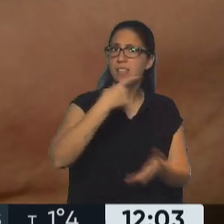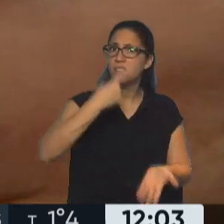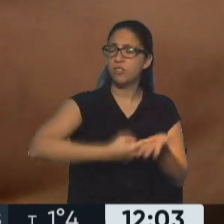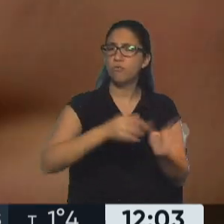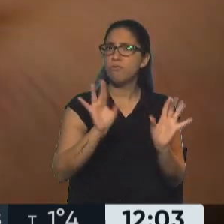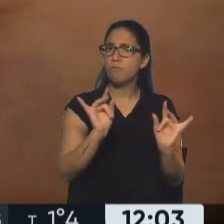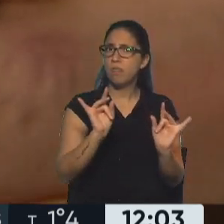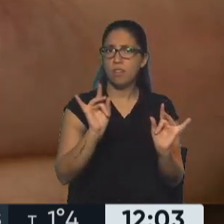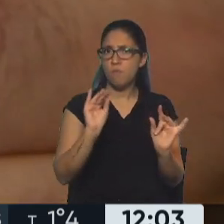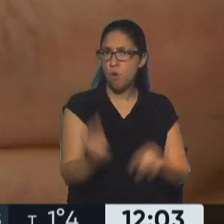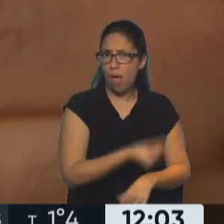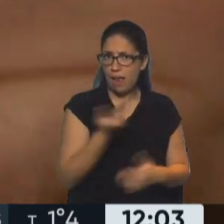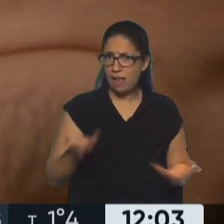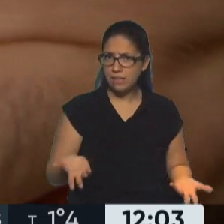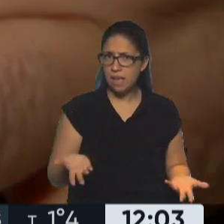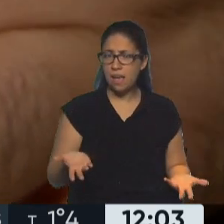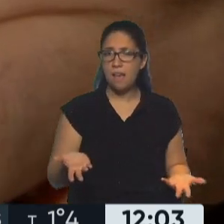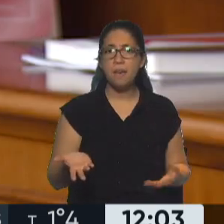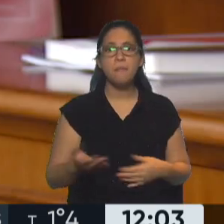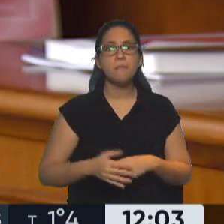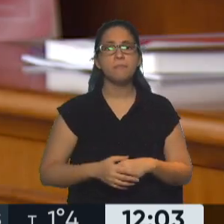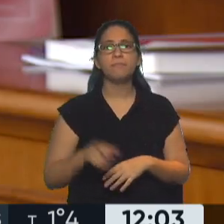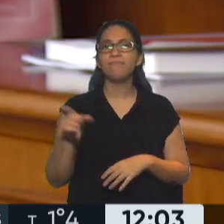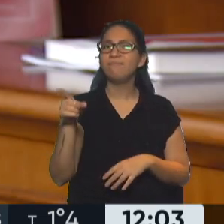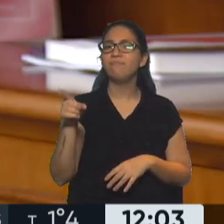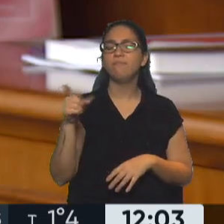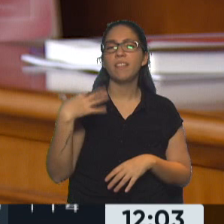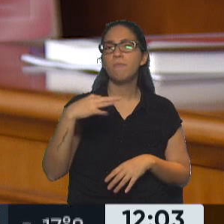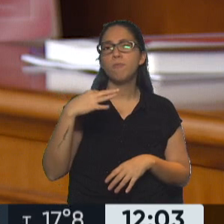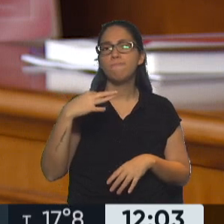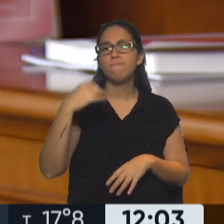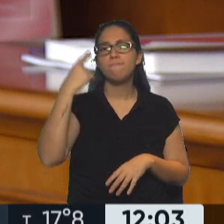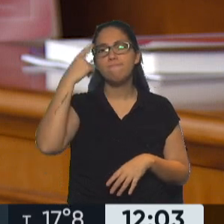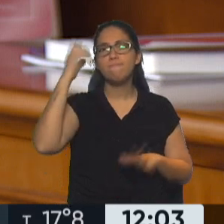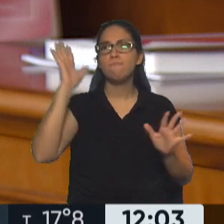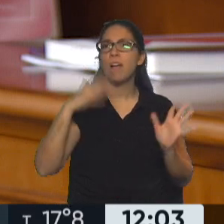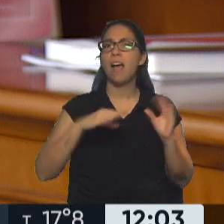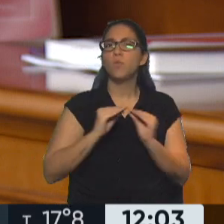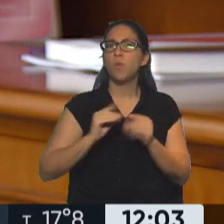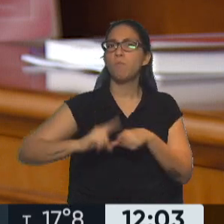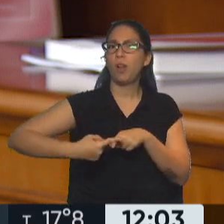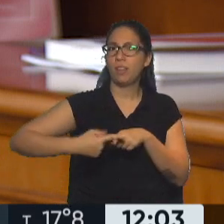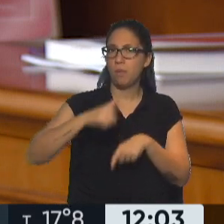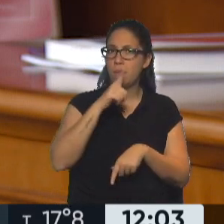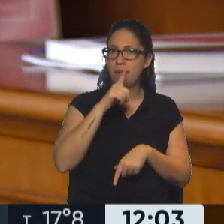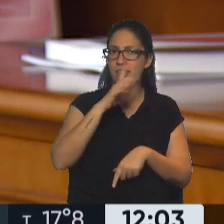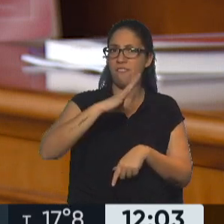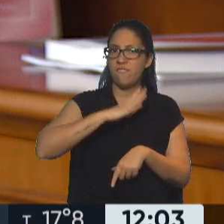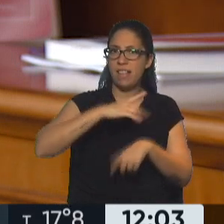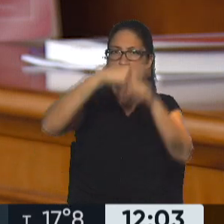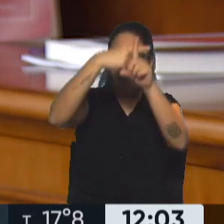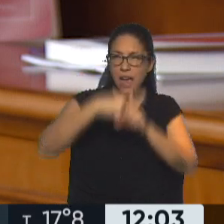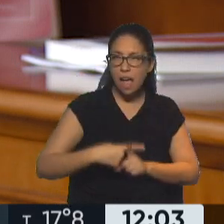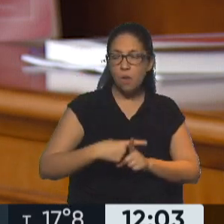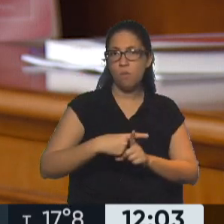y que es insuficiente. No, ahí lo que tenés es, primero hay que interpretarlo como una reacción más política. Yo creo que todavía no se sentaron a hacer los números